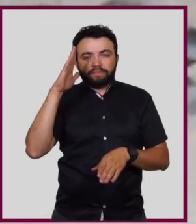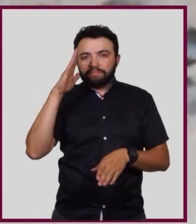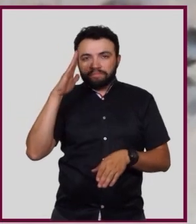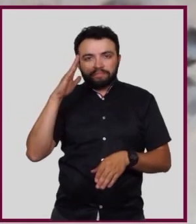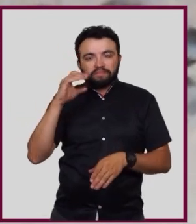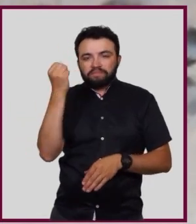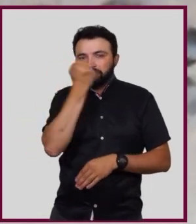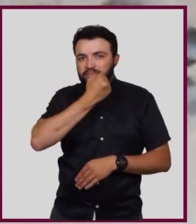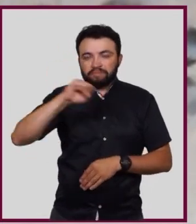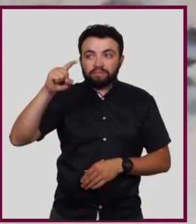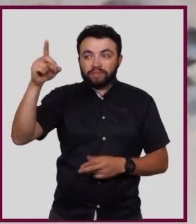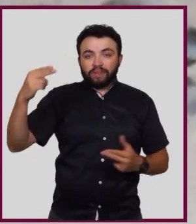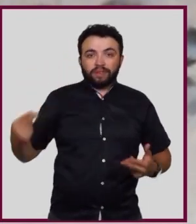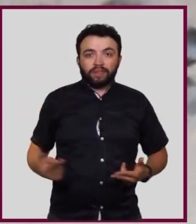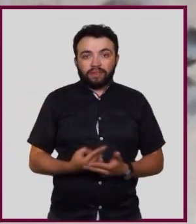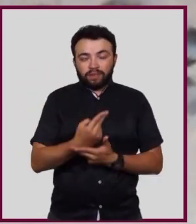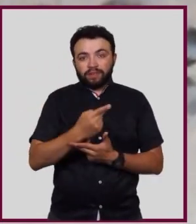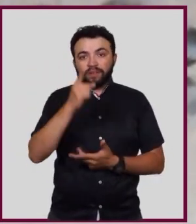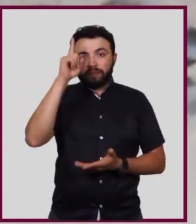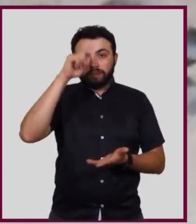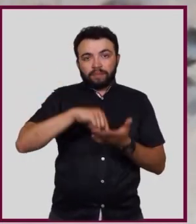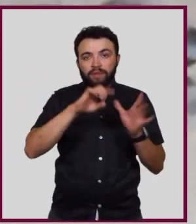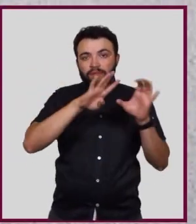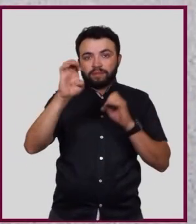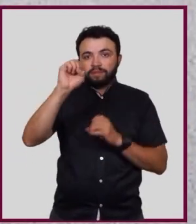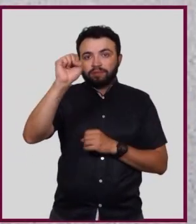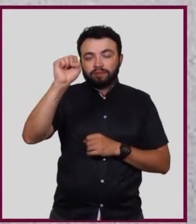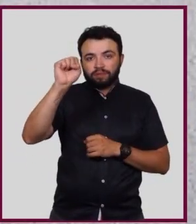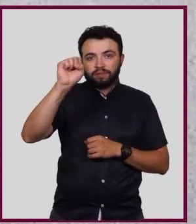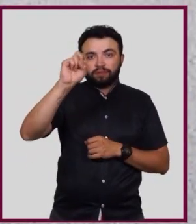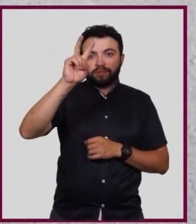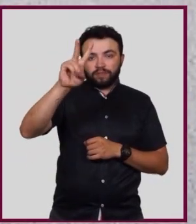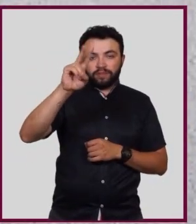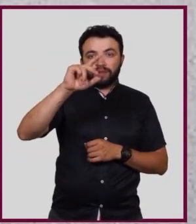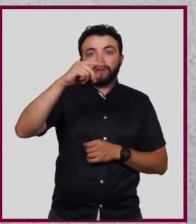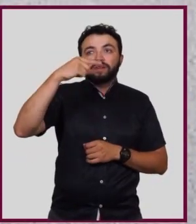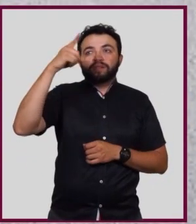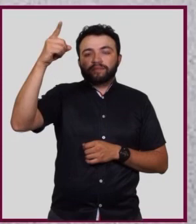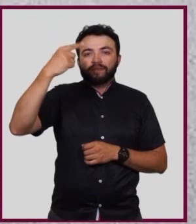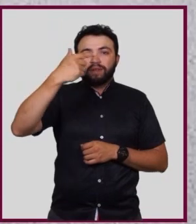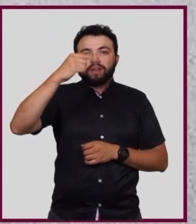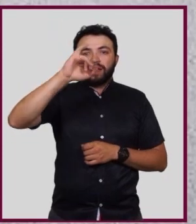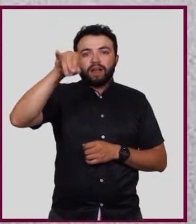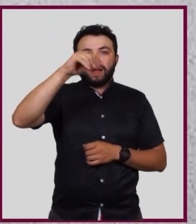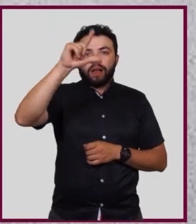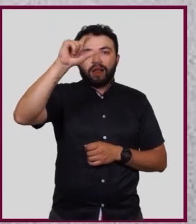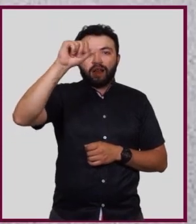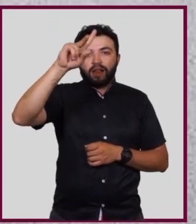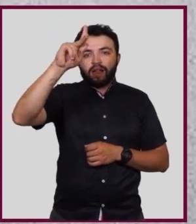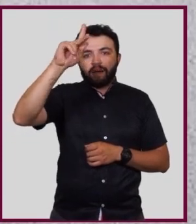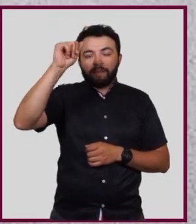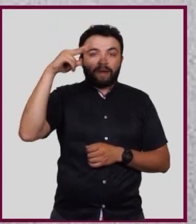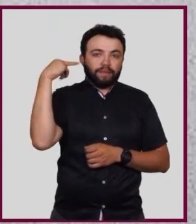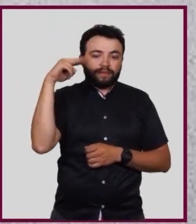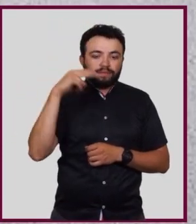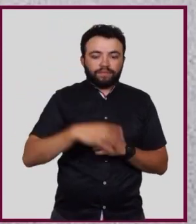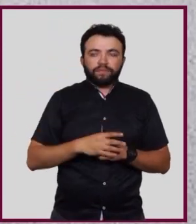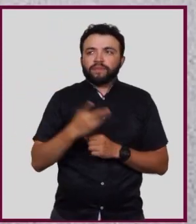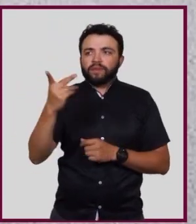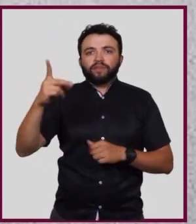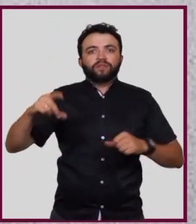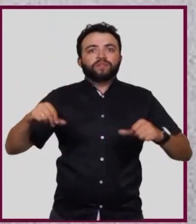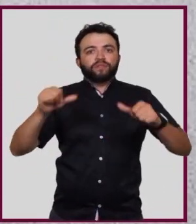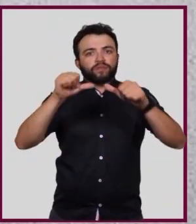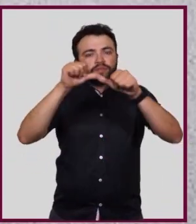nació en Jalapa, Veracruz en 1962. Y el día de hoy decidimos hablar de su obra en piedra porque nos remite por